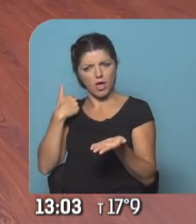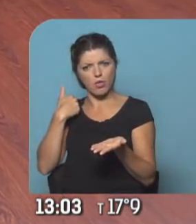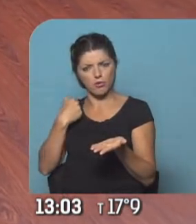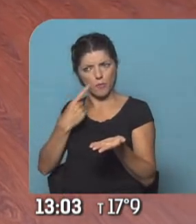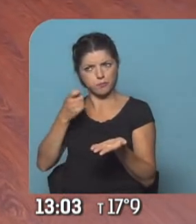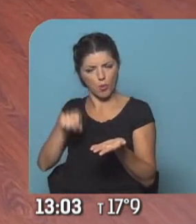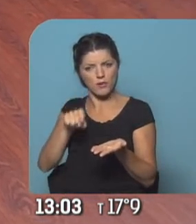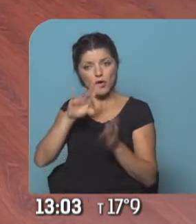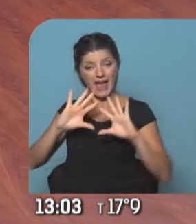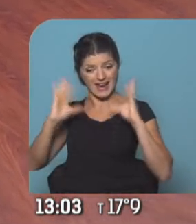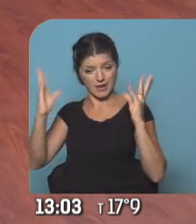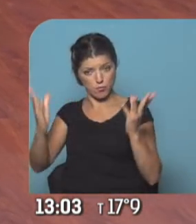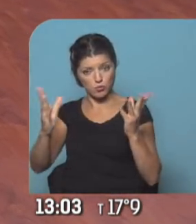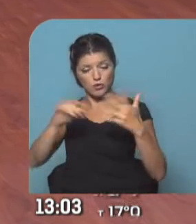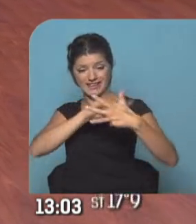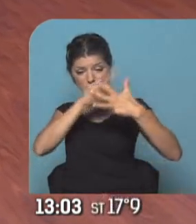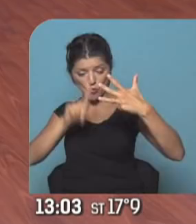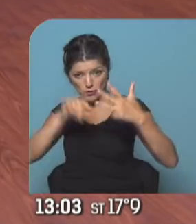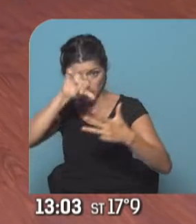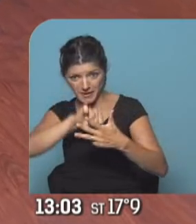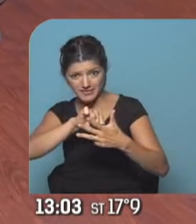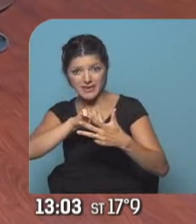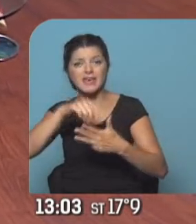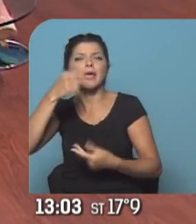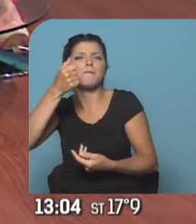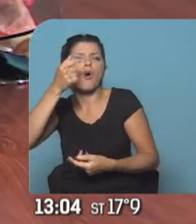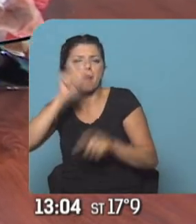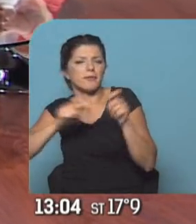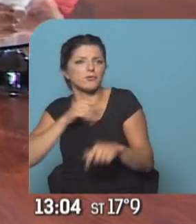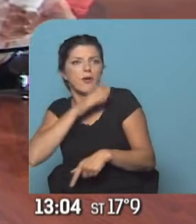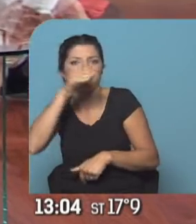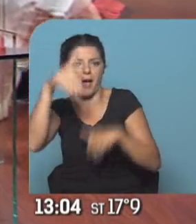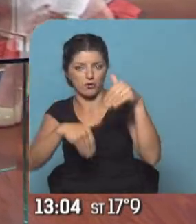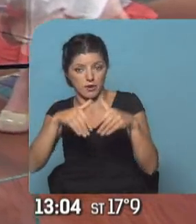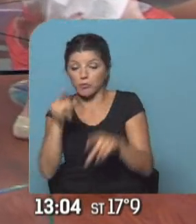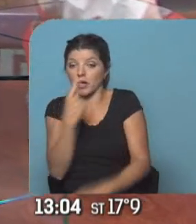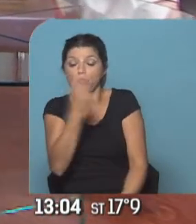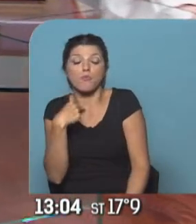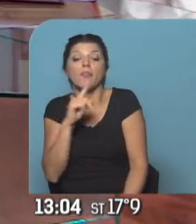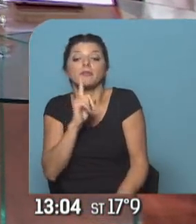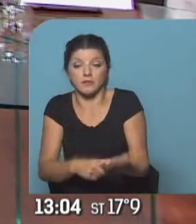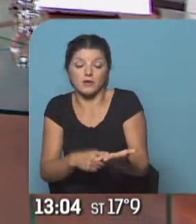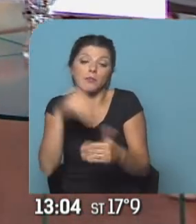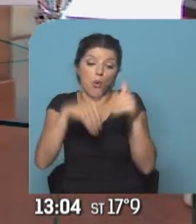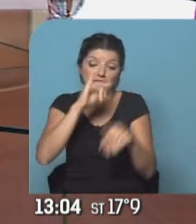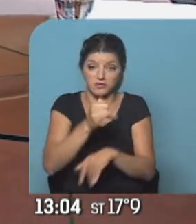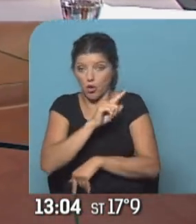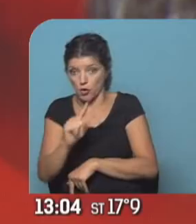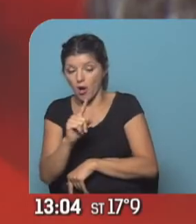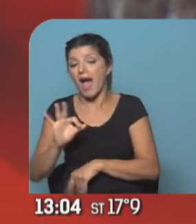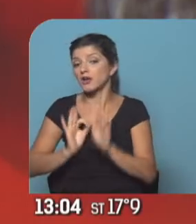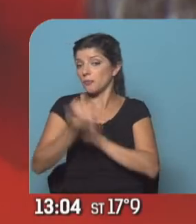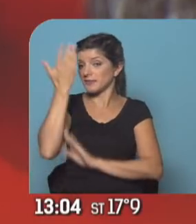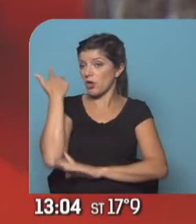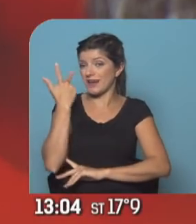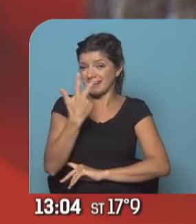4º país en el mundo en el que vota menos gente. Esto por el voto optativo, 35% participó el año pasado. El gran